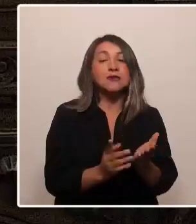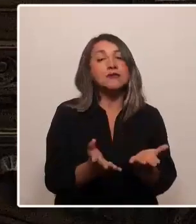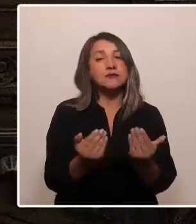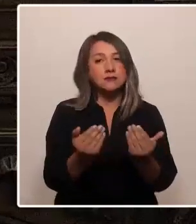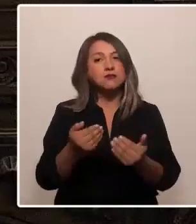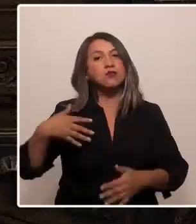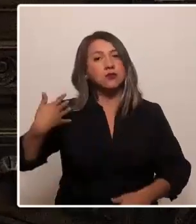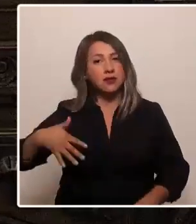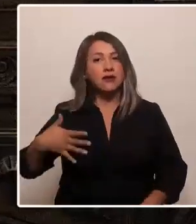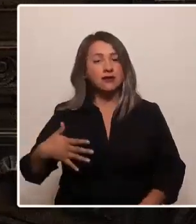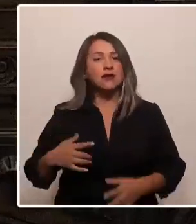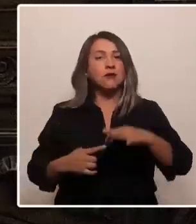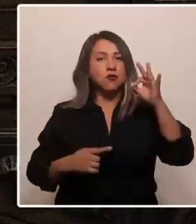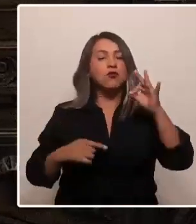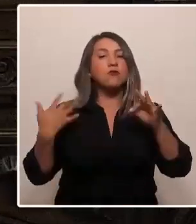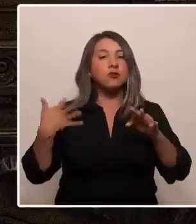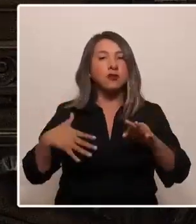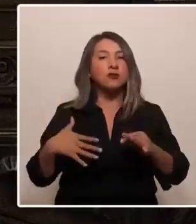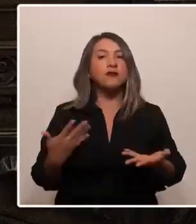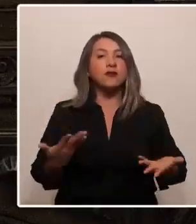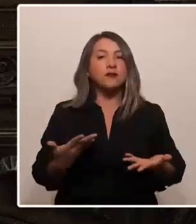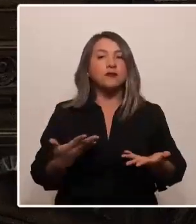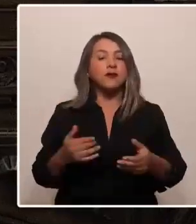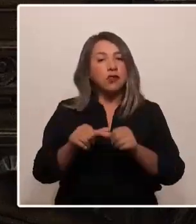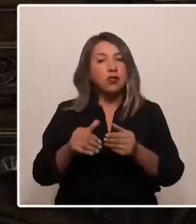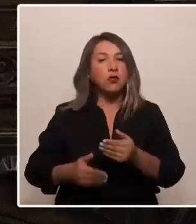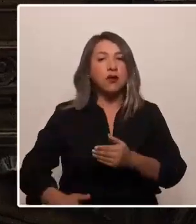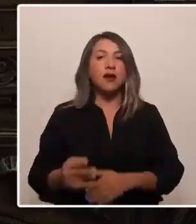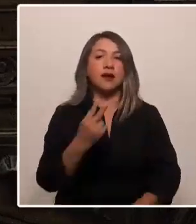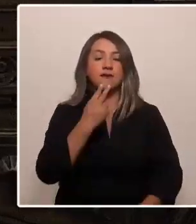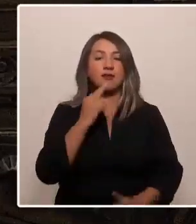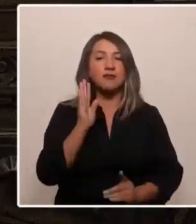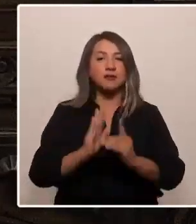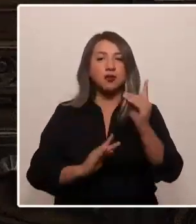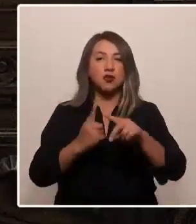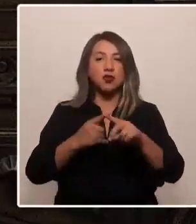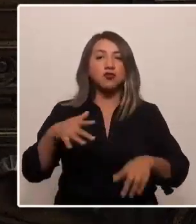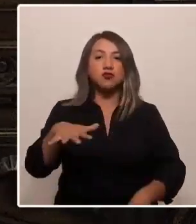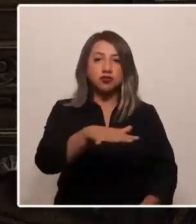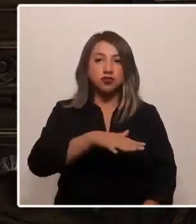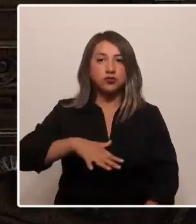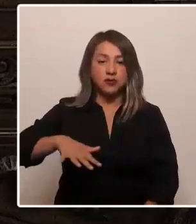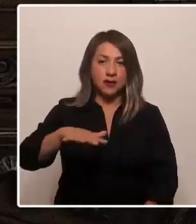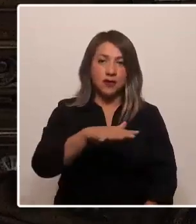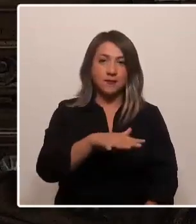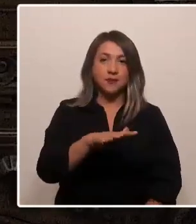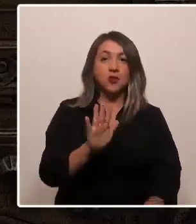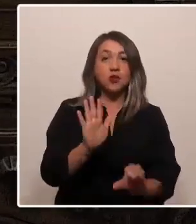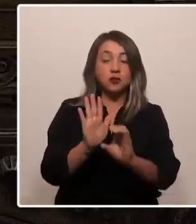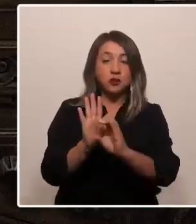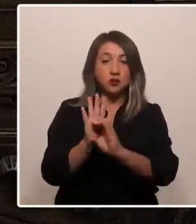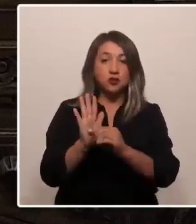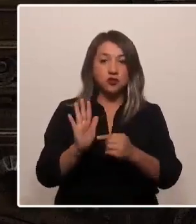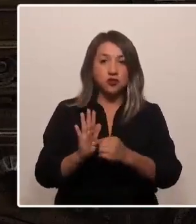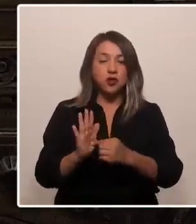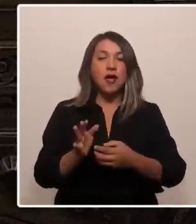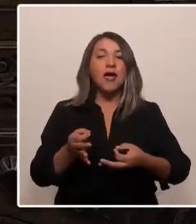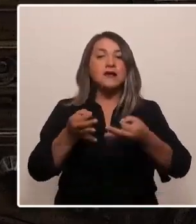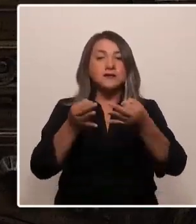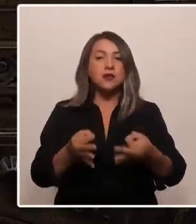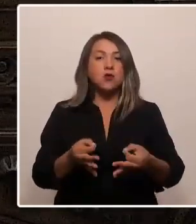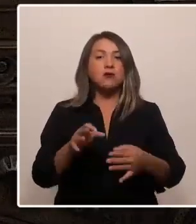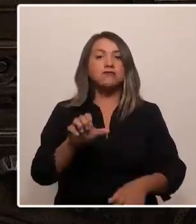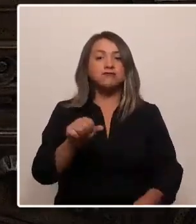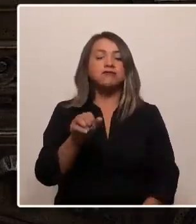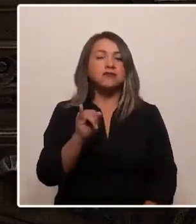e indispensables para la sostenibilidad de la vida y el desarrollo de la sociedad. La Constitución asegura a las trabajadoras